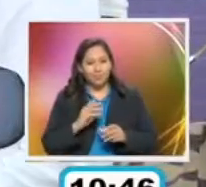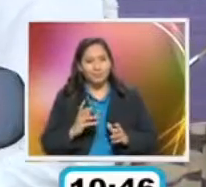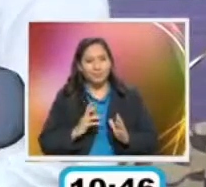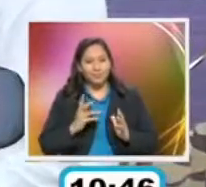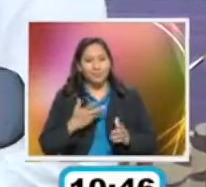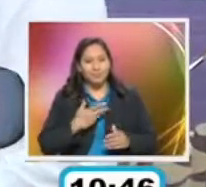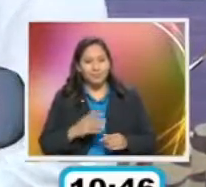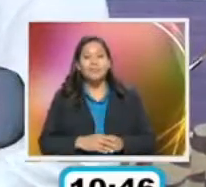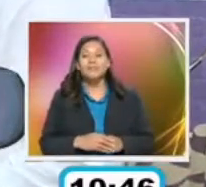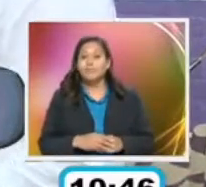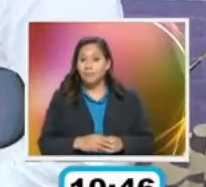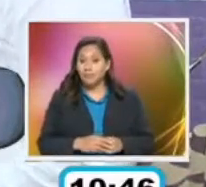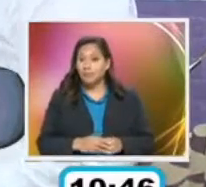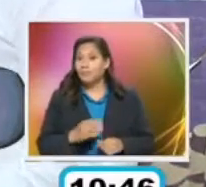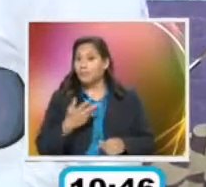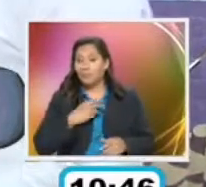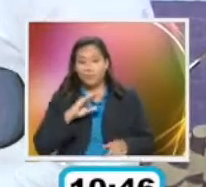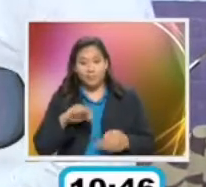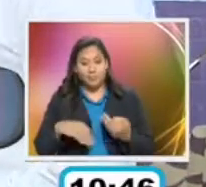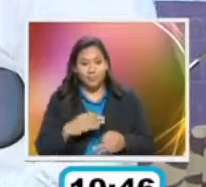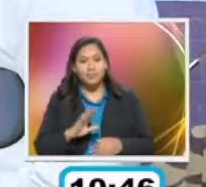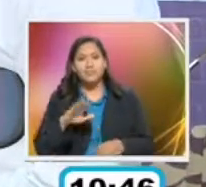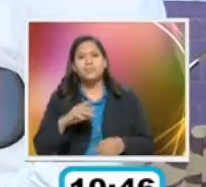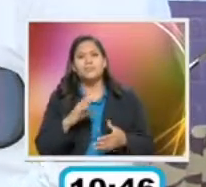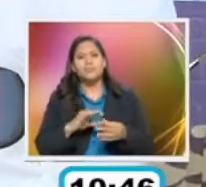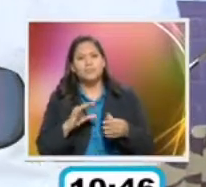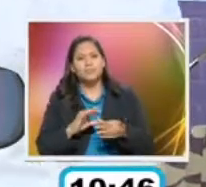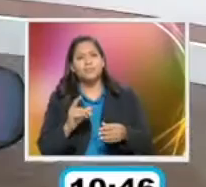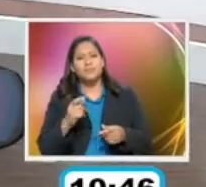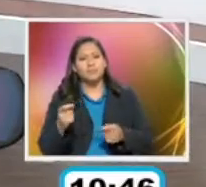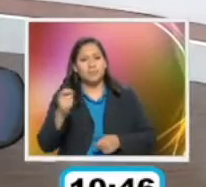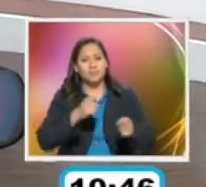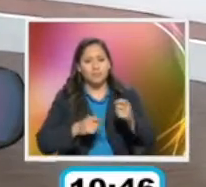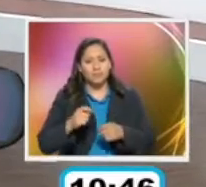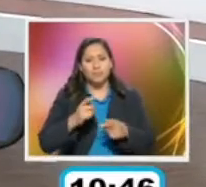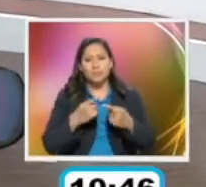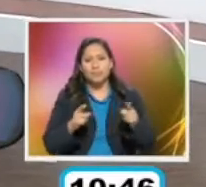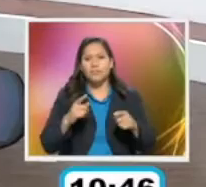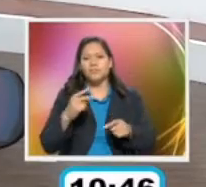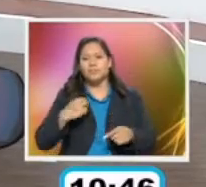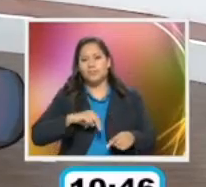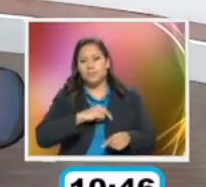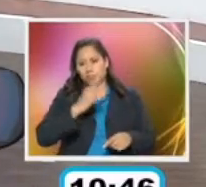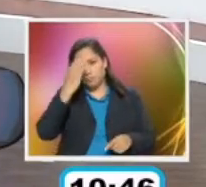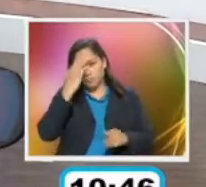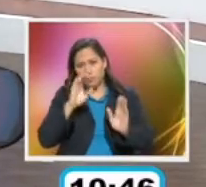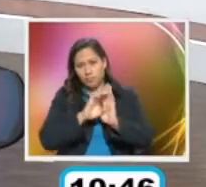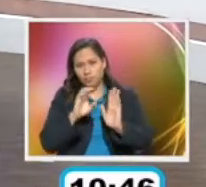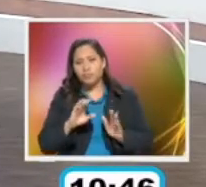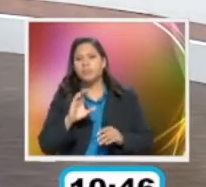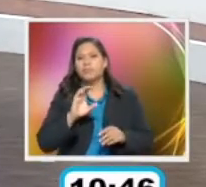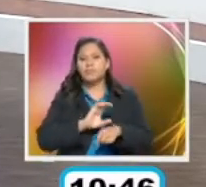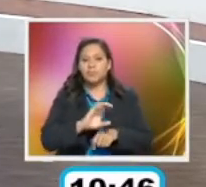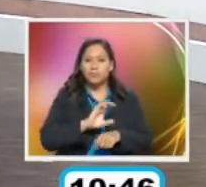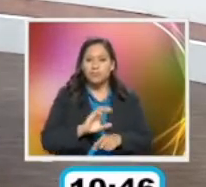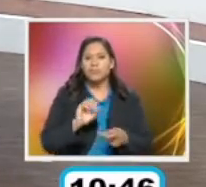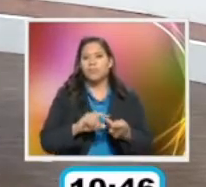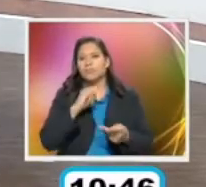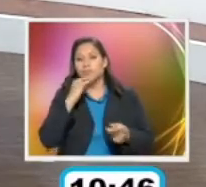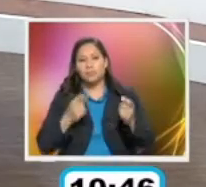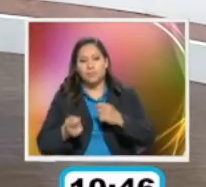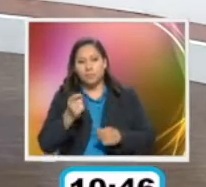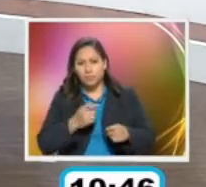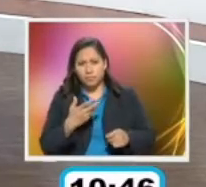realidad. Muchas sorpresas. Tiene de todo. Sí. Oye, cuéntame, es una cumbia muy distinta a la que conocemos, por ejemplo, la colombiana o la salsa